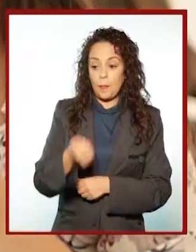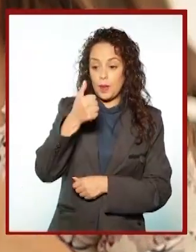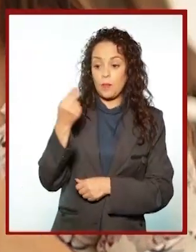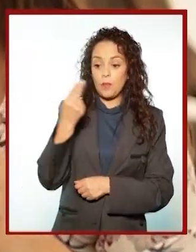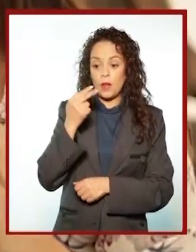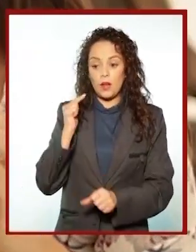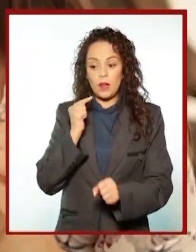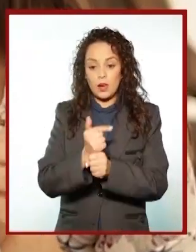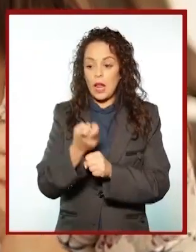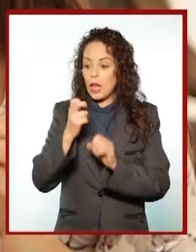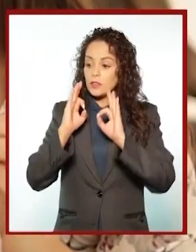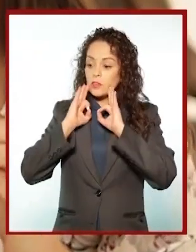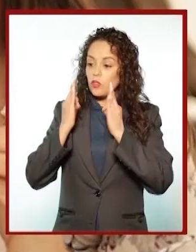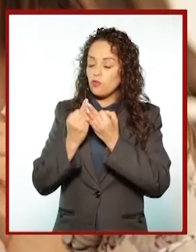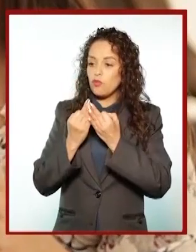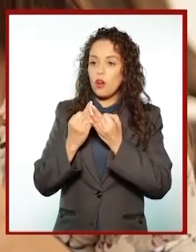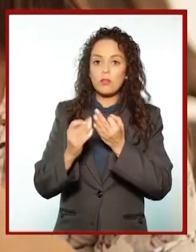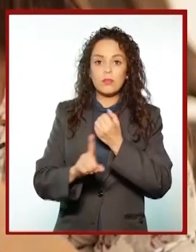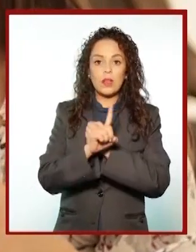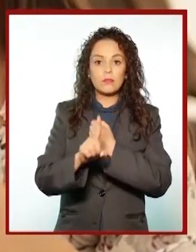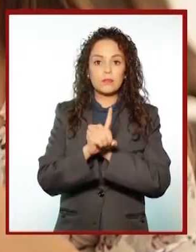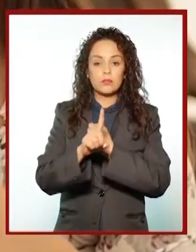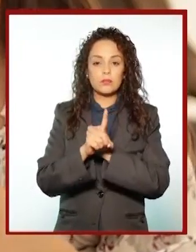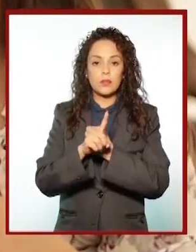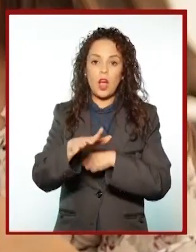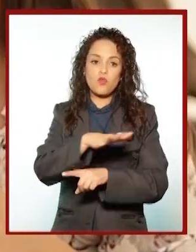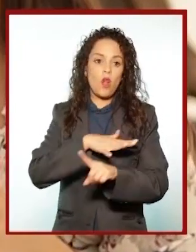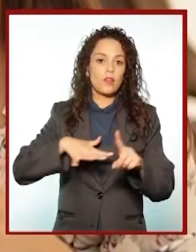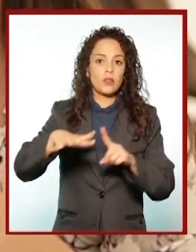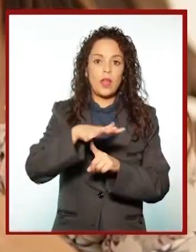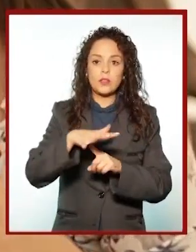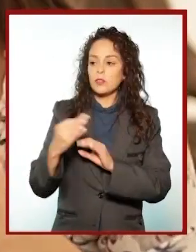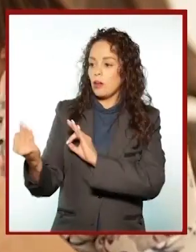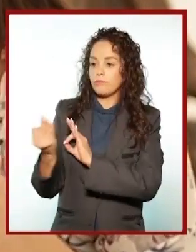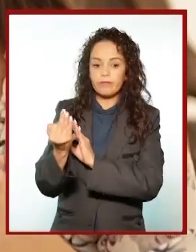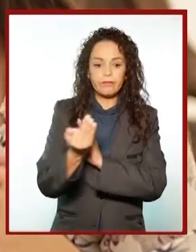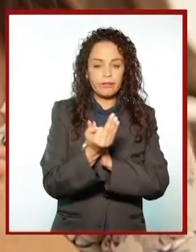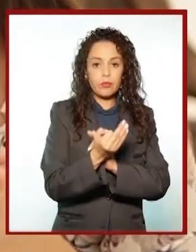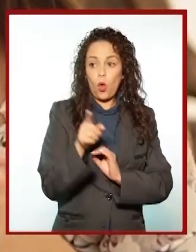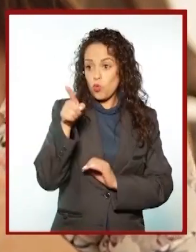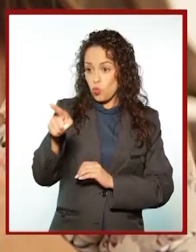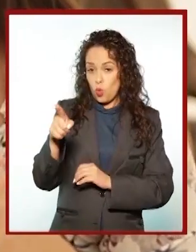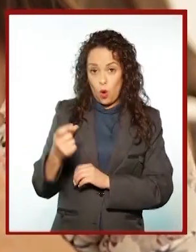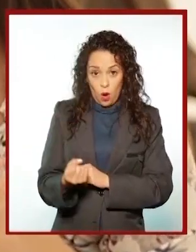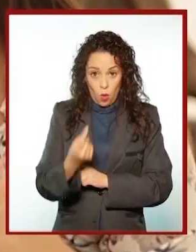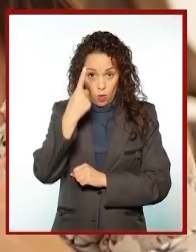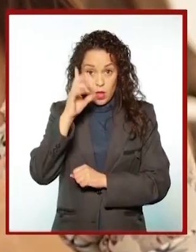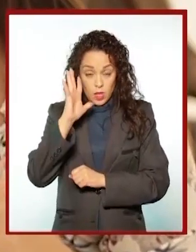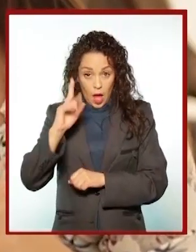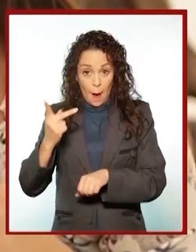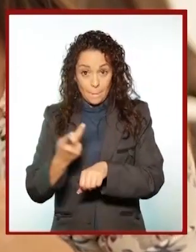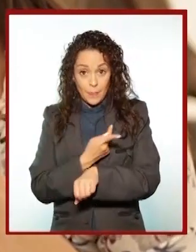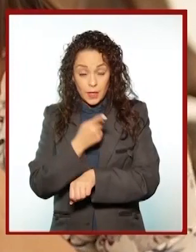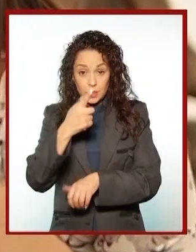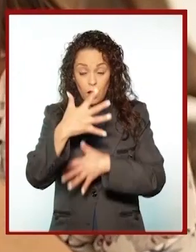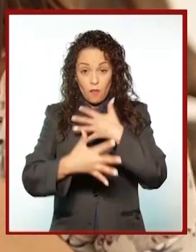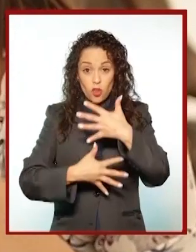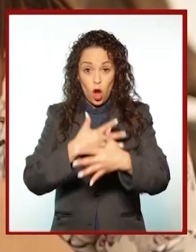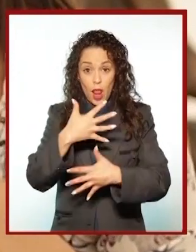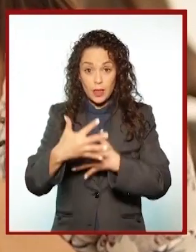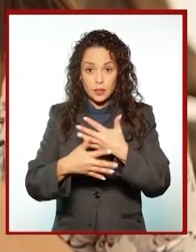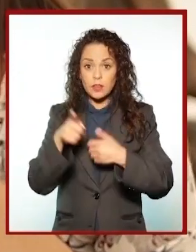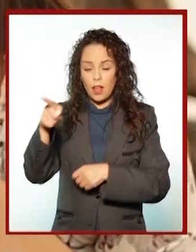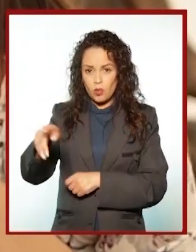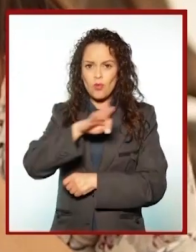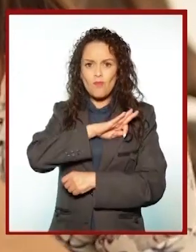necesario identificar este tipo de violencia en nuestro contexto inmediato. ¿Alguna vez has sufrido este tipo de violencia? Recuerda